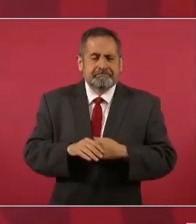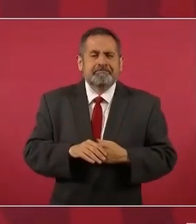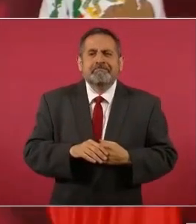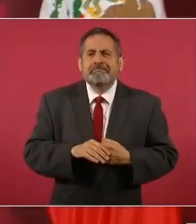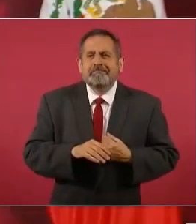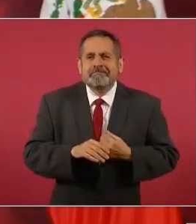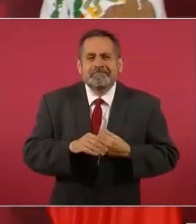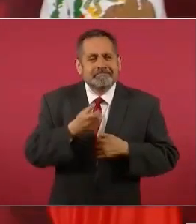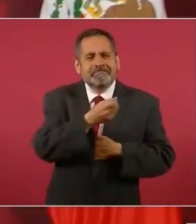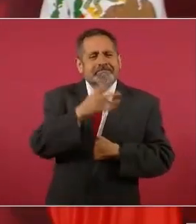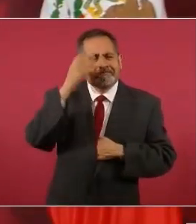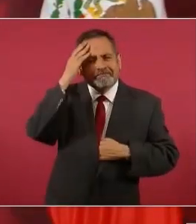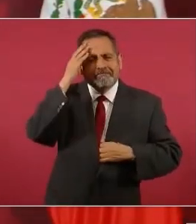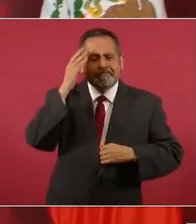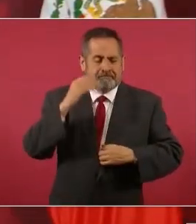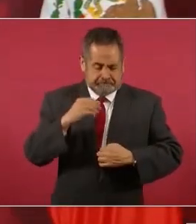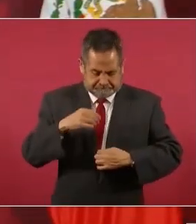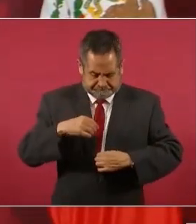líderes políticos.